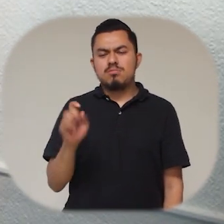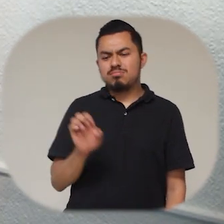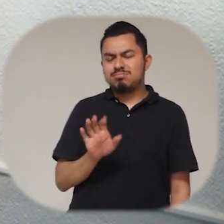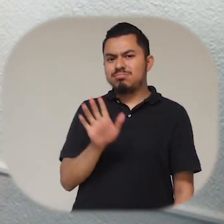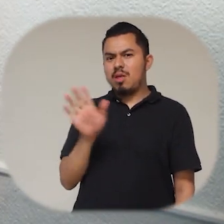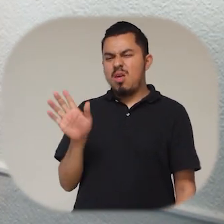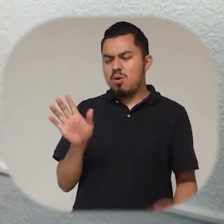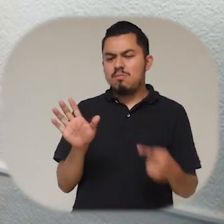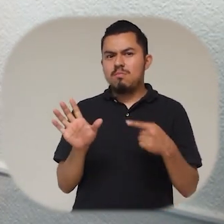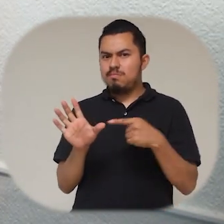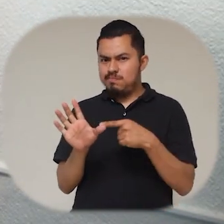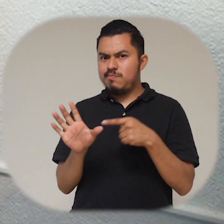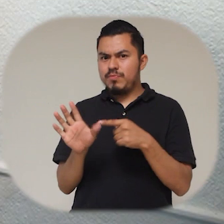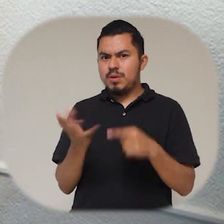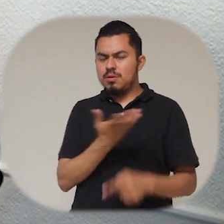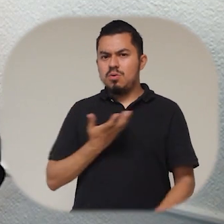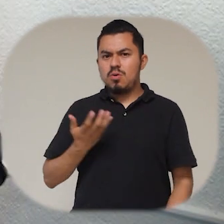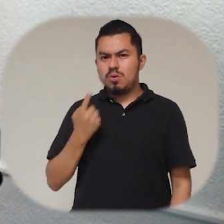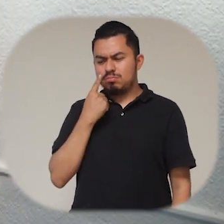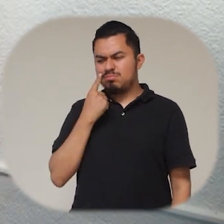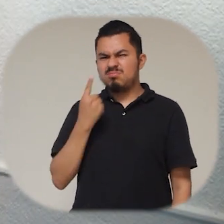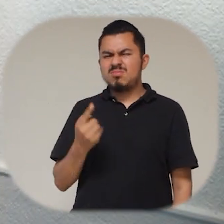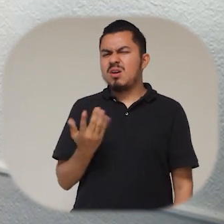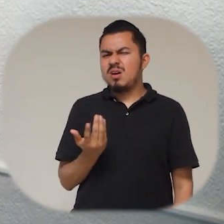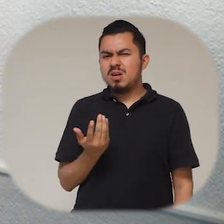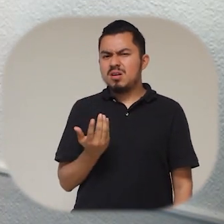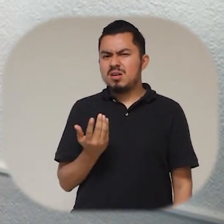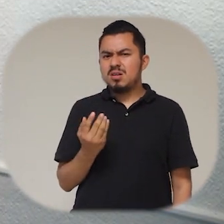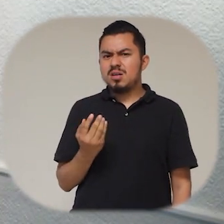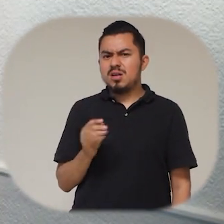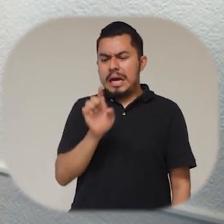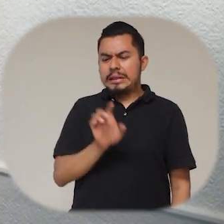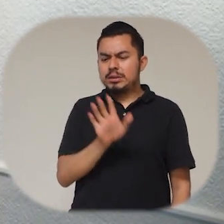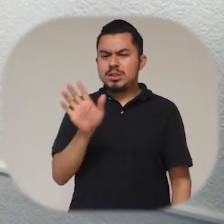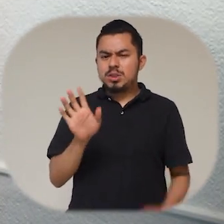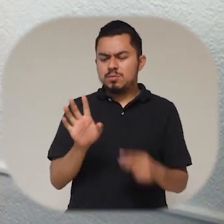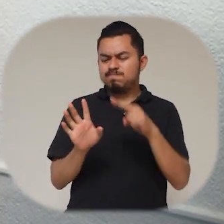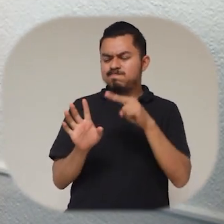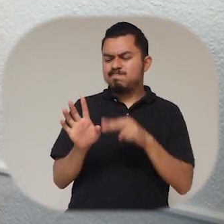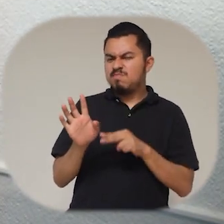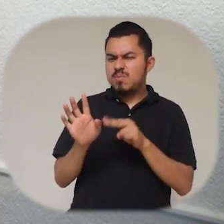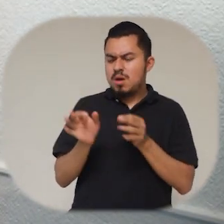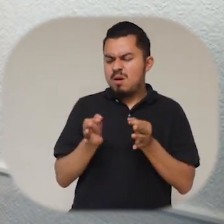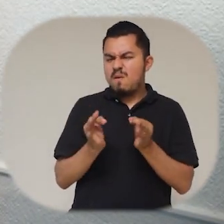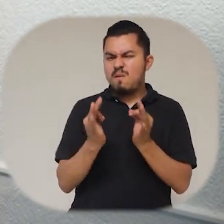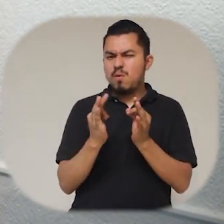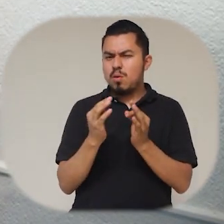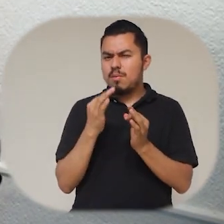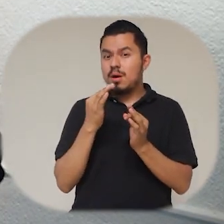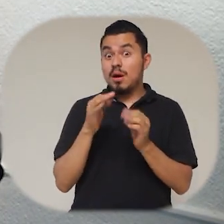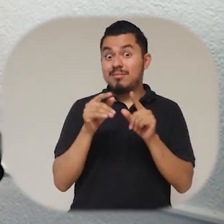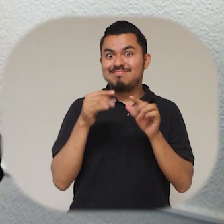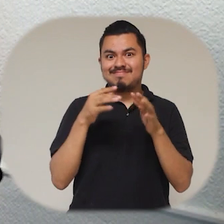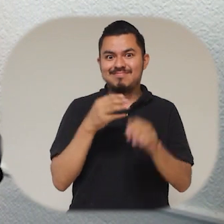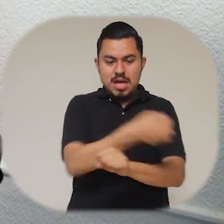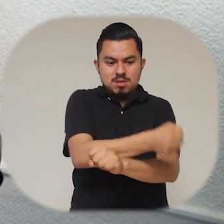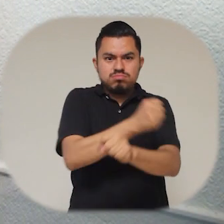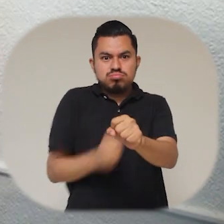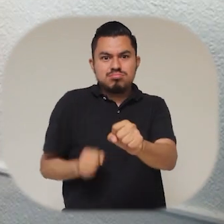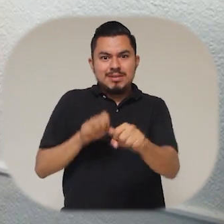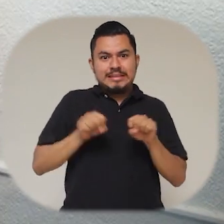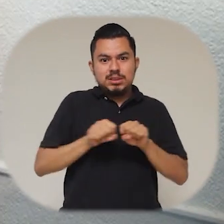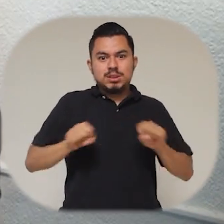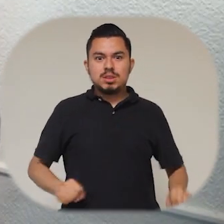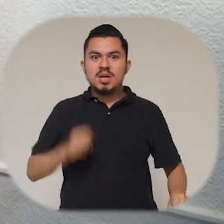que en este momento y en el siguiente tiempo vamos a compartir un poco acerca del verdadero sacerdote. ¿Por qué es que dentro de la palabra Cristo